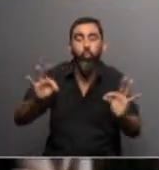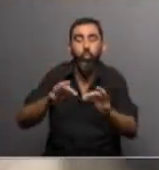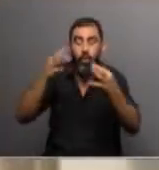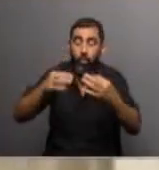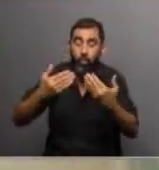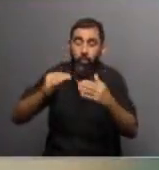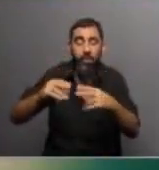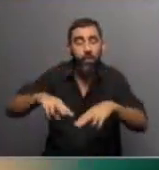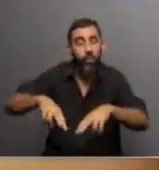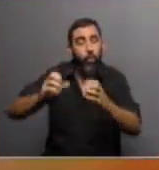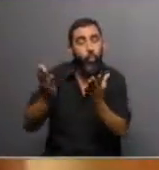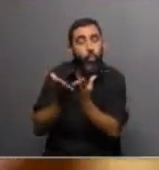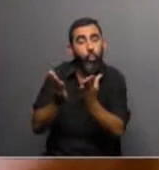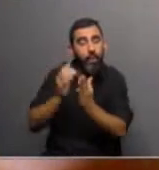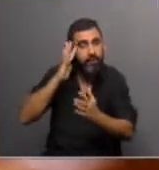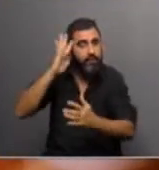estudiar psicoanálisis,